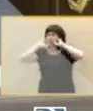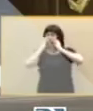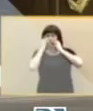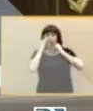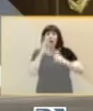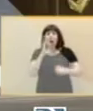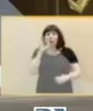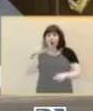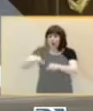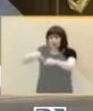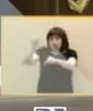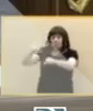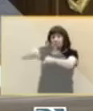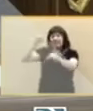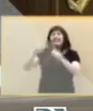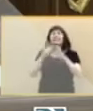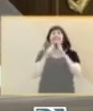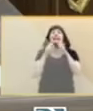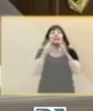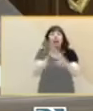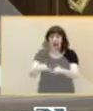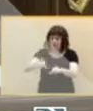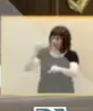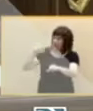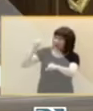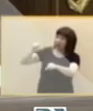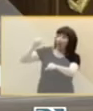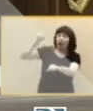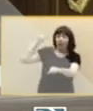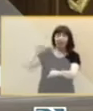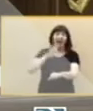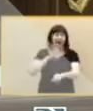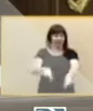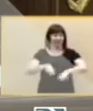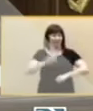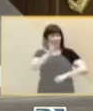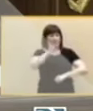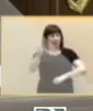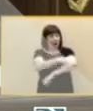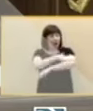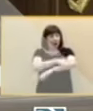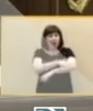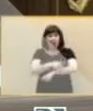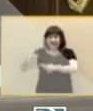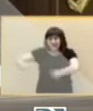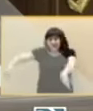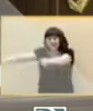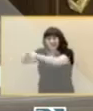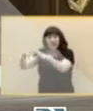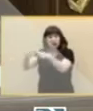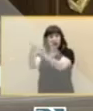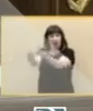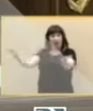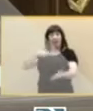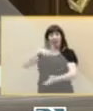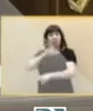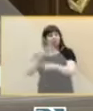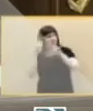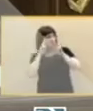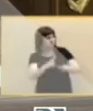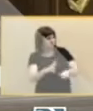Han dicho que no es creíble. Y luego, bueno, otra cuestión. Pero no han deducido falso testimonio. No han deducido falso testimonio. Es decir, oiga, si no tiene credibilidad,